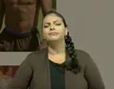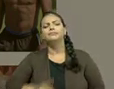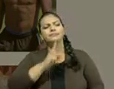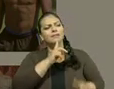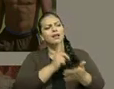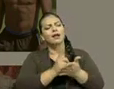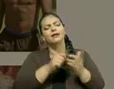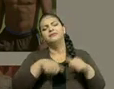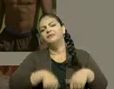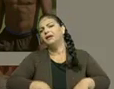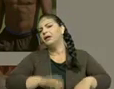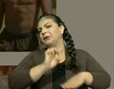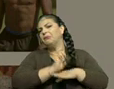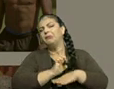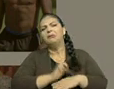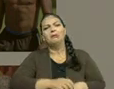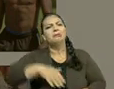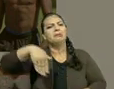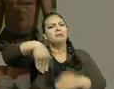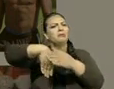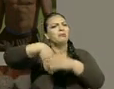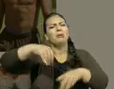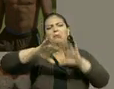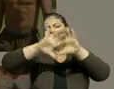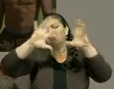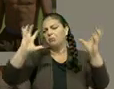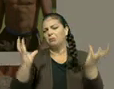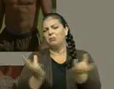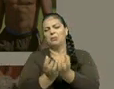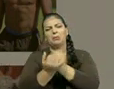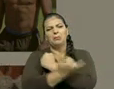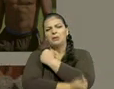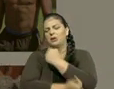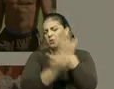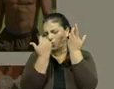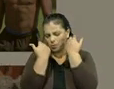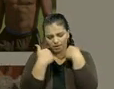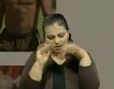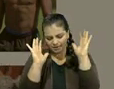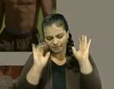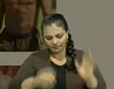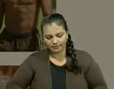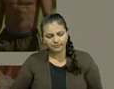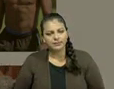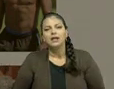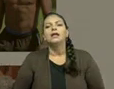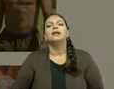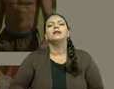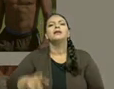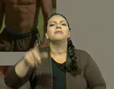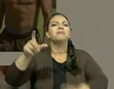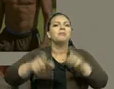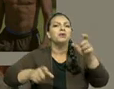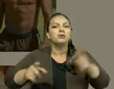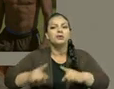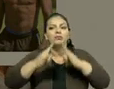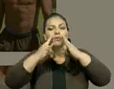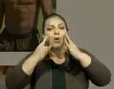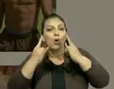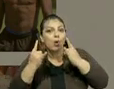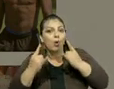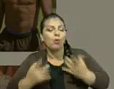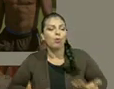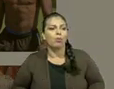cualquier parte del mundo. No, uno no está exento de aquello, ¿no? Futbolistas o gente que tiene ahí la posibilidad de ser mediático,